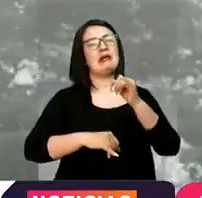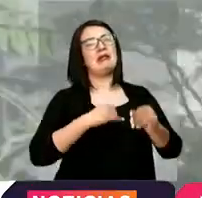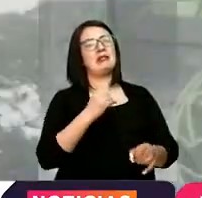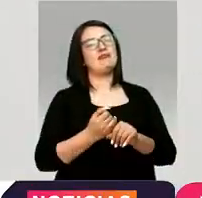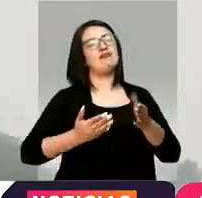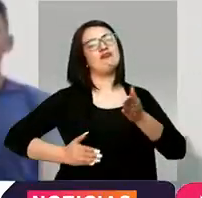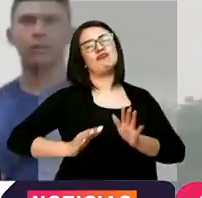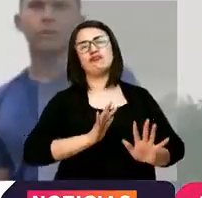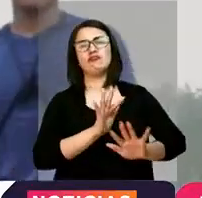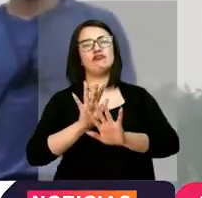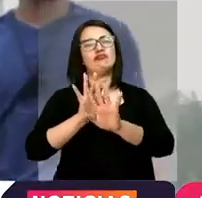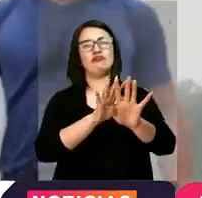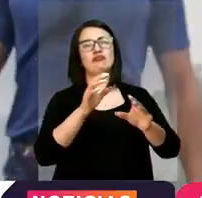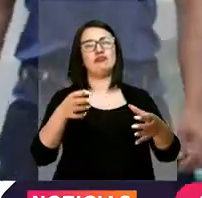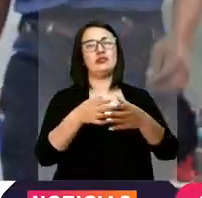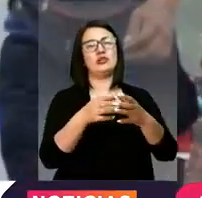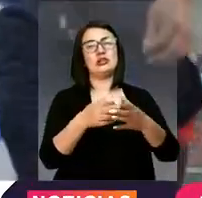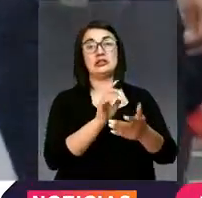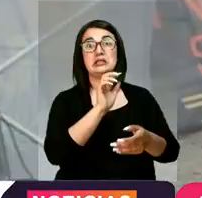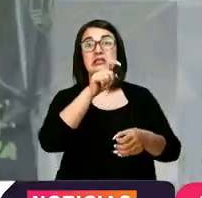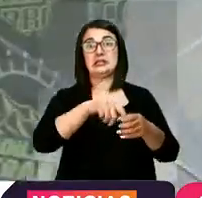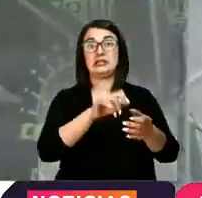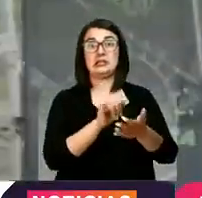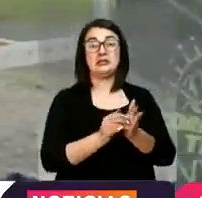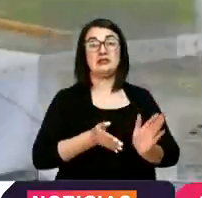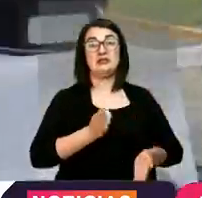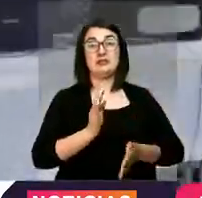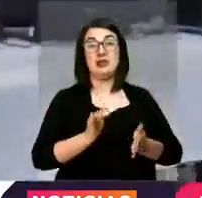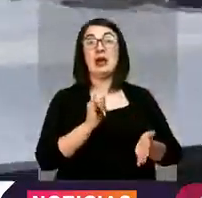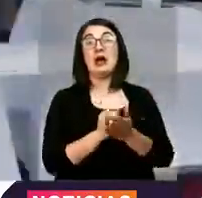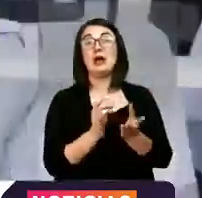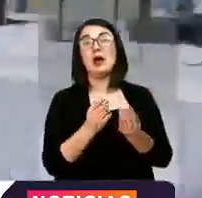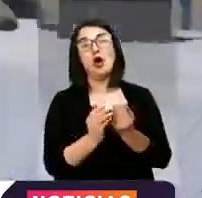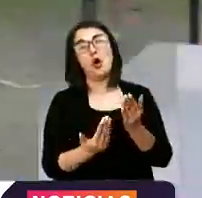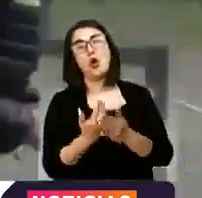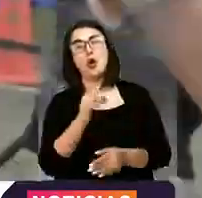Running Association. La carrera también contará con una versión de 10 kilómetros.